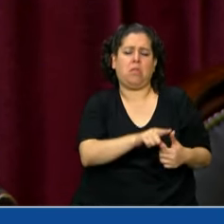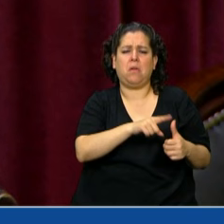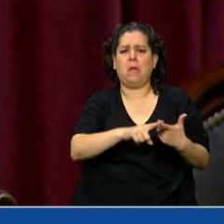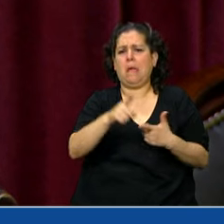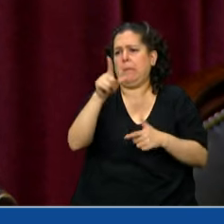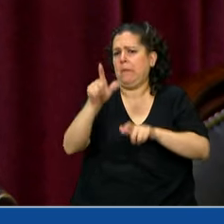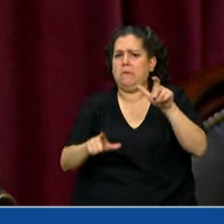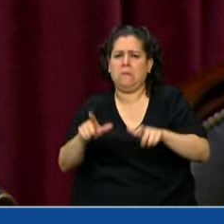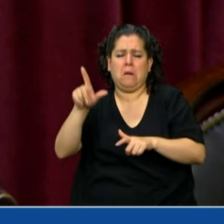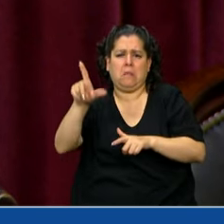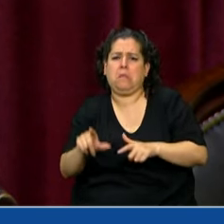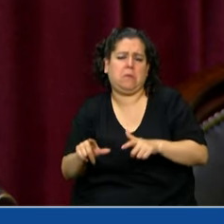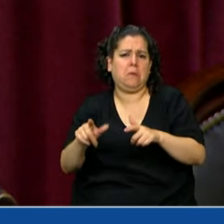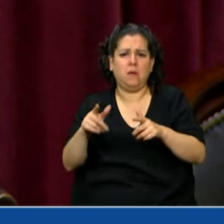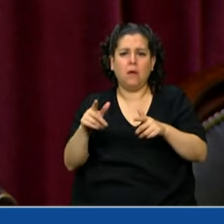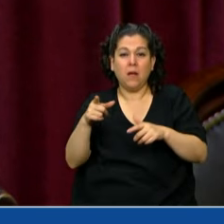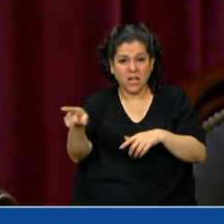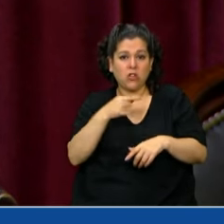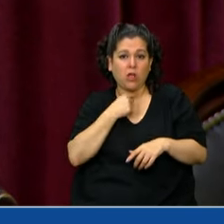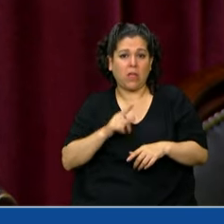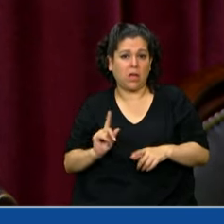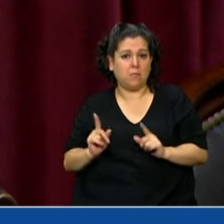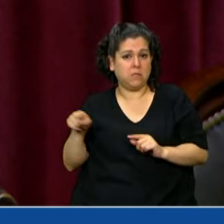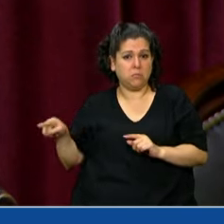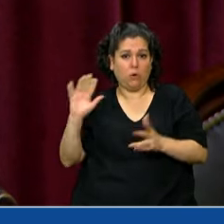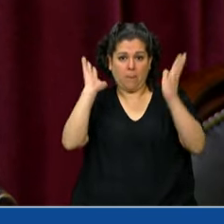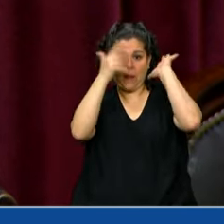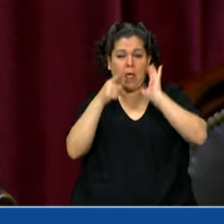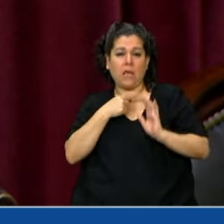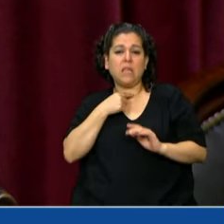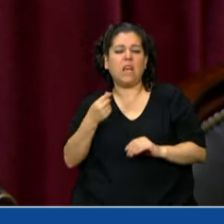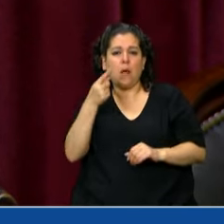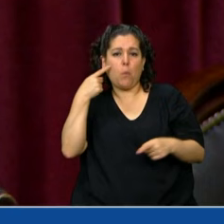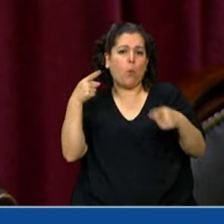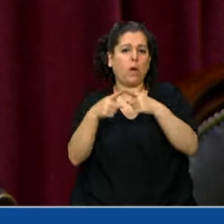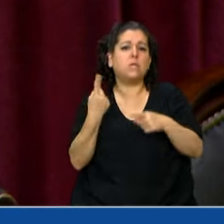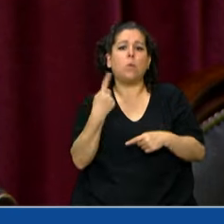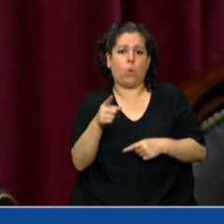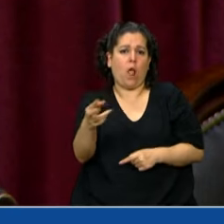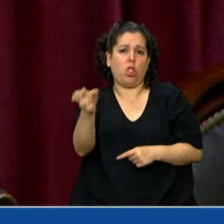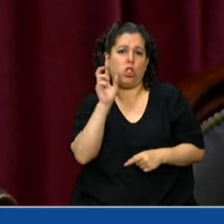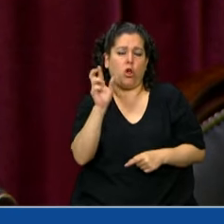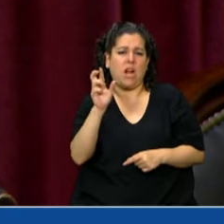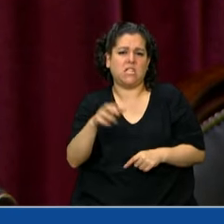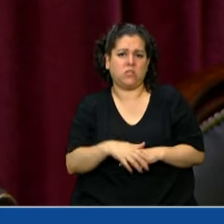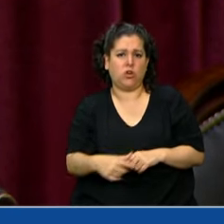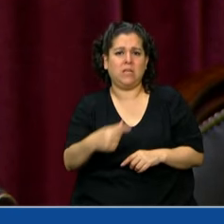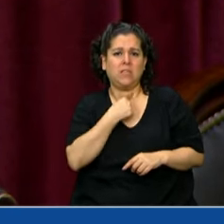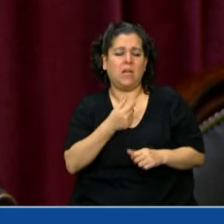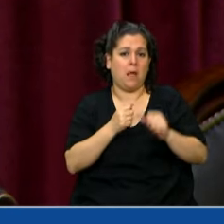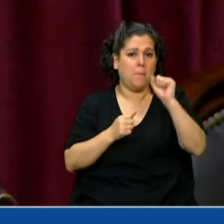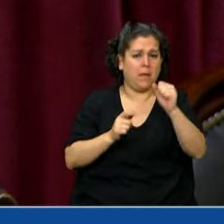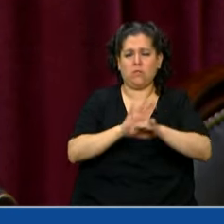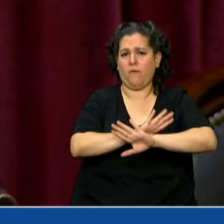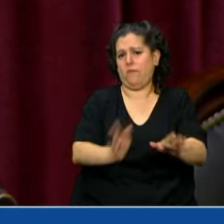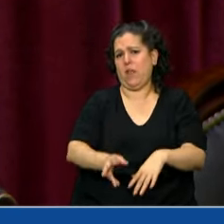trabajadoras porque eso es lo que él quiere están trabajando para la dolarización que plantea mi ley porque los dólares que hubo